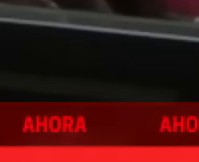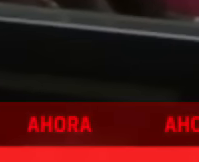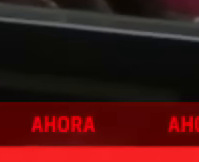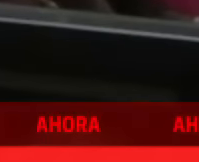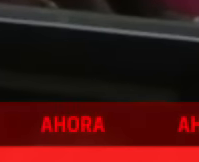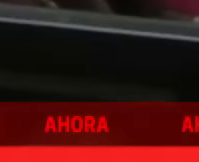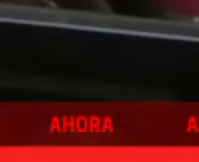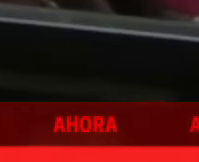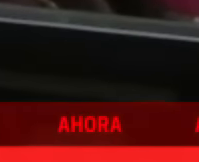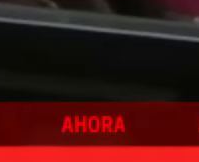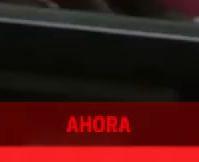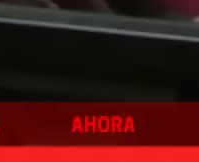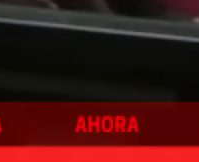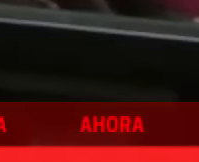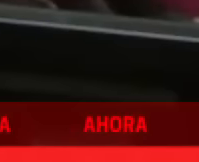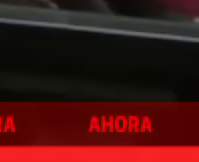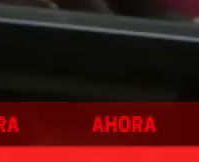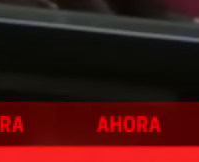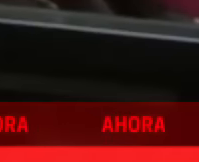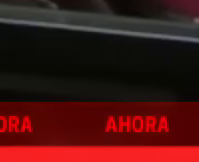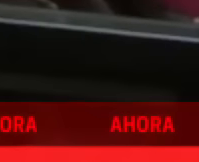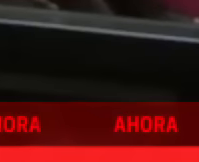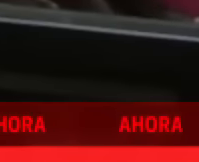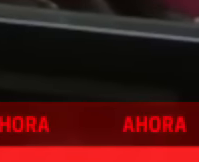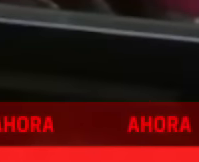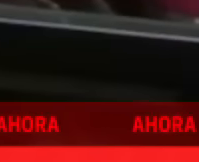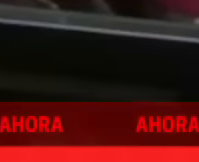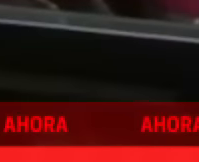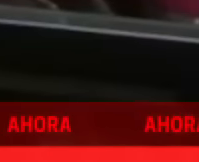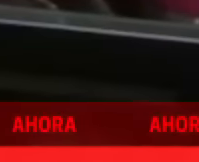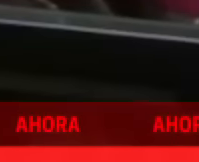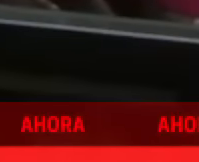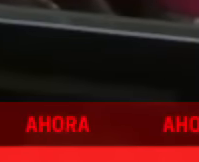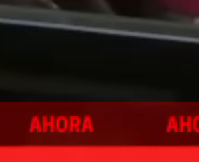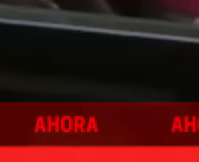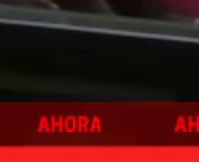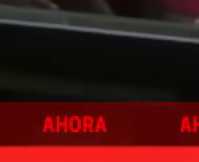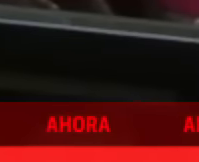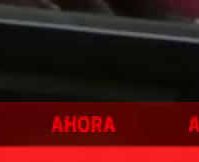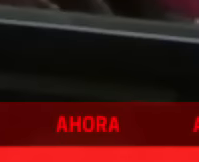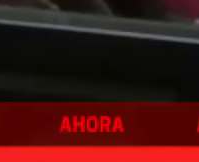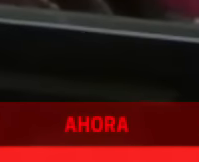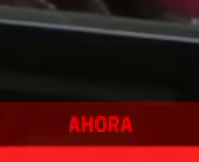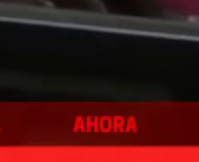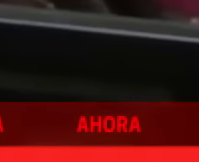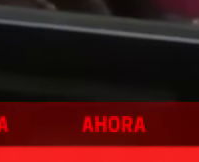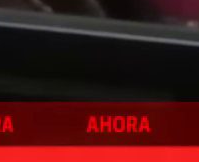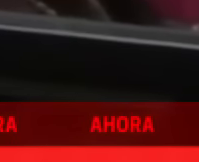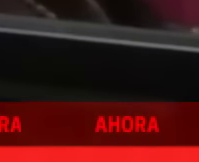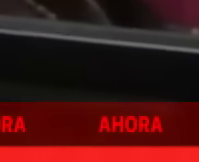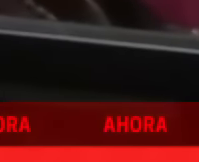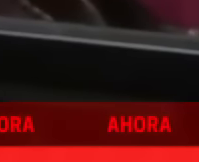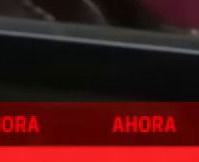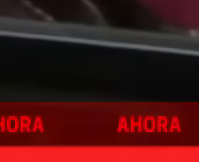ser desoído en una moción de orden. No importa cómo resulte, no interesa cómo